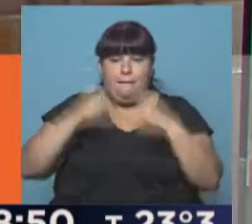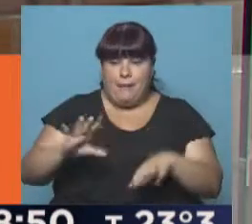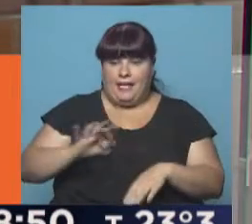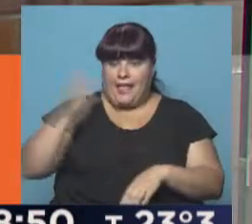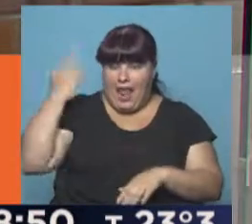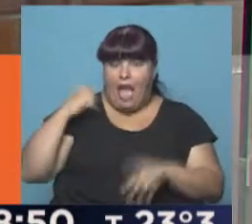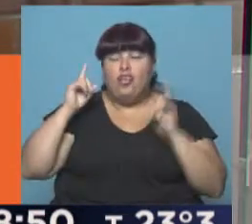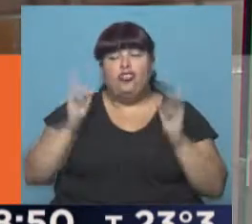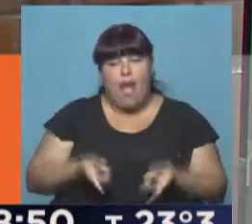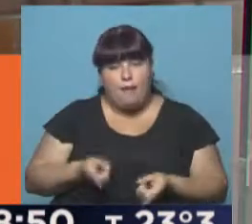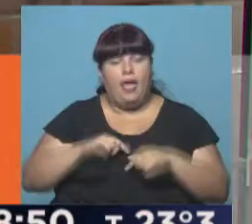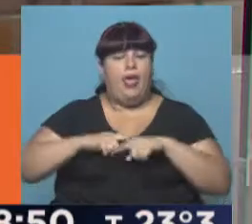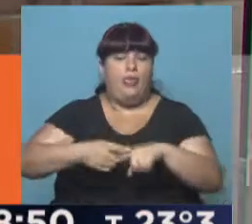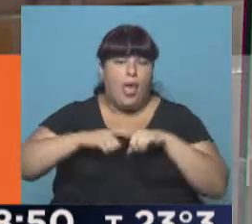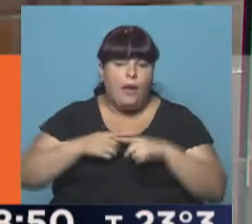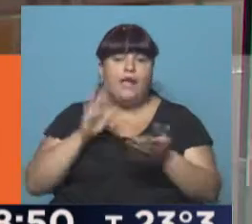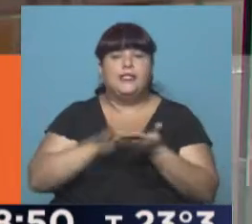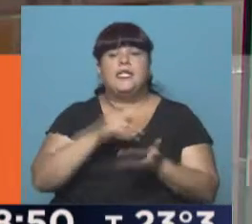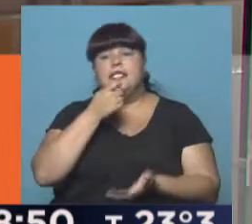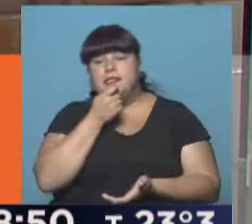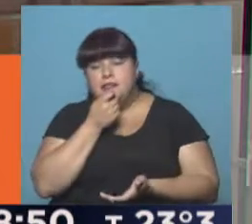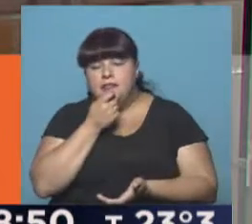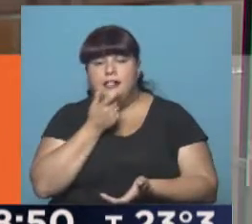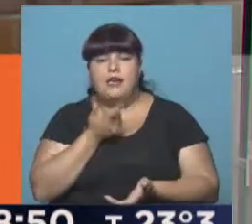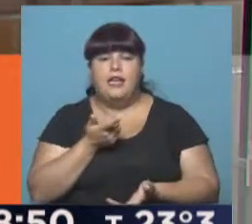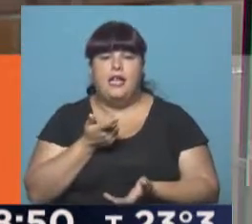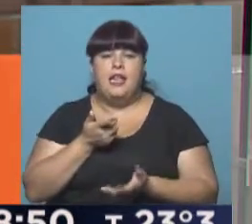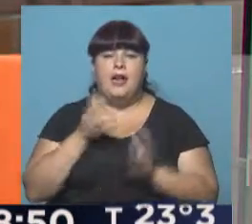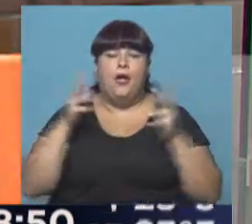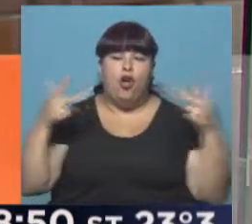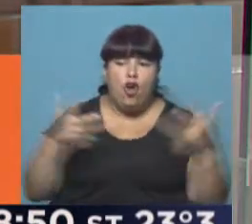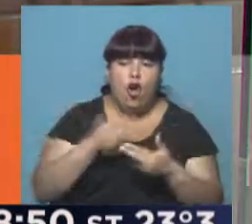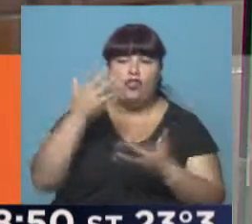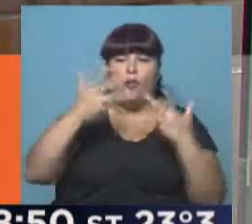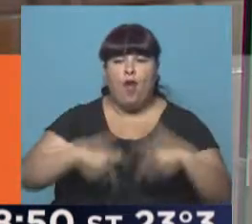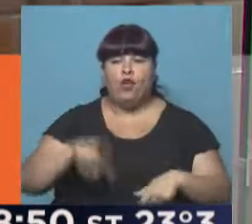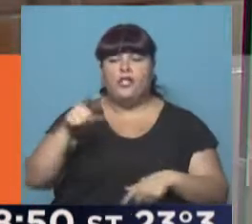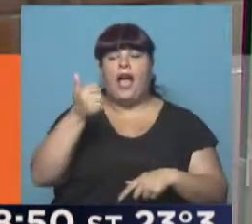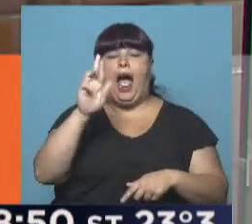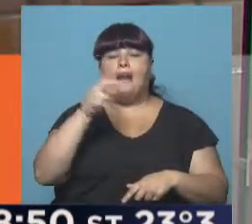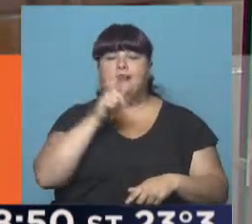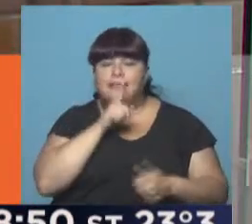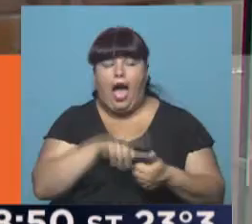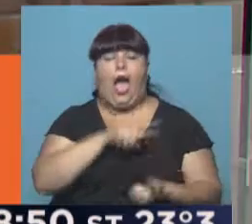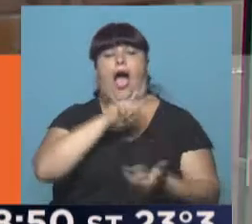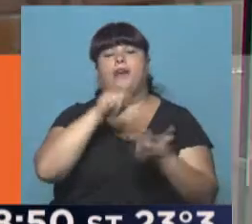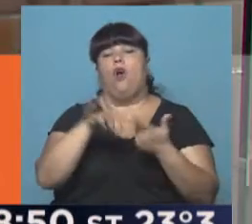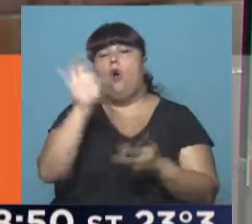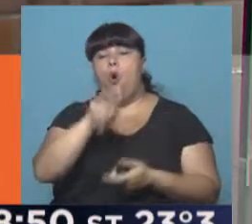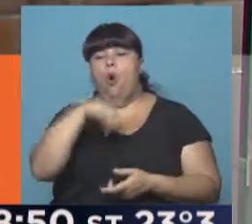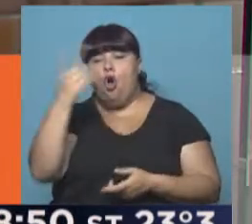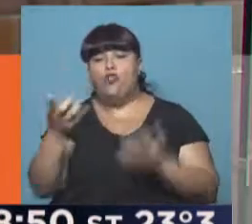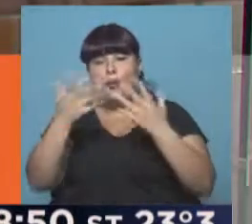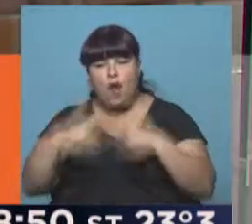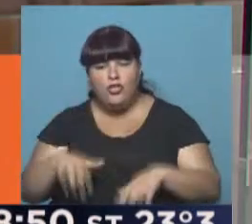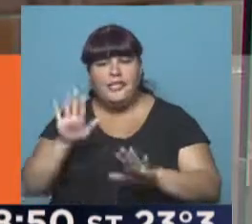también había discusiones sobre si si se frenaban proyectos como el alzado como otros